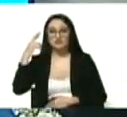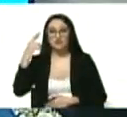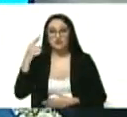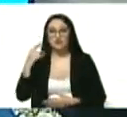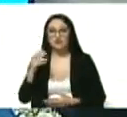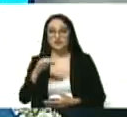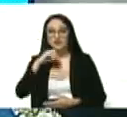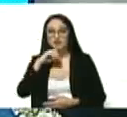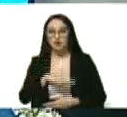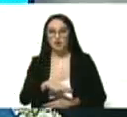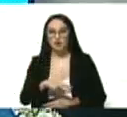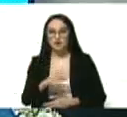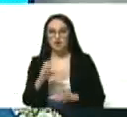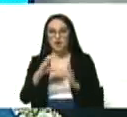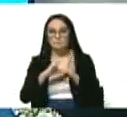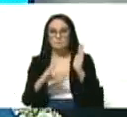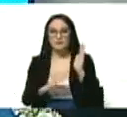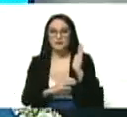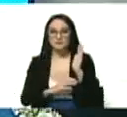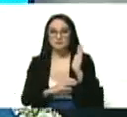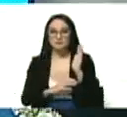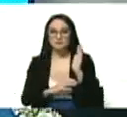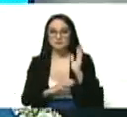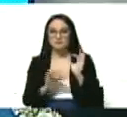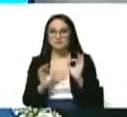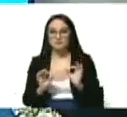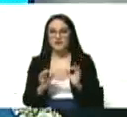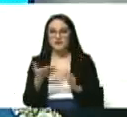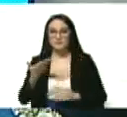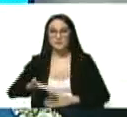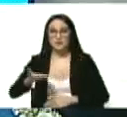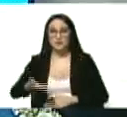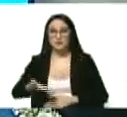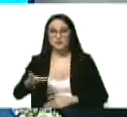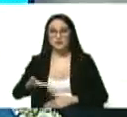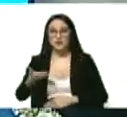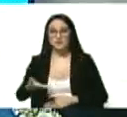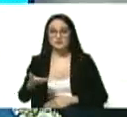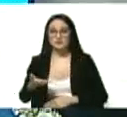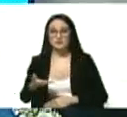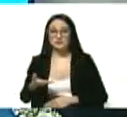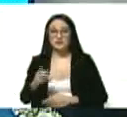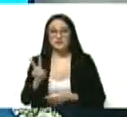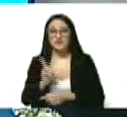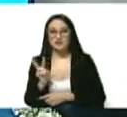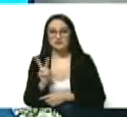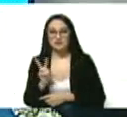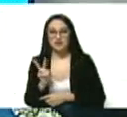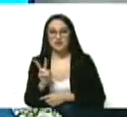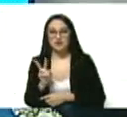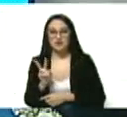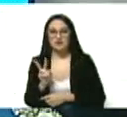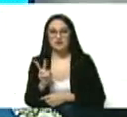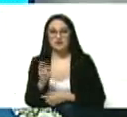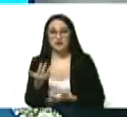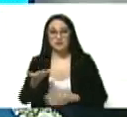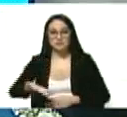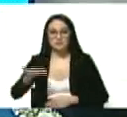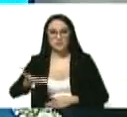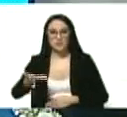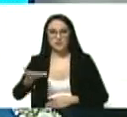recorrido histórico por la OPEP y sobre todo calificado la importancia de lo que significa Venezuela para este